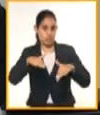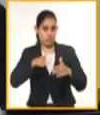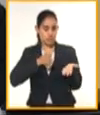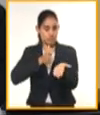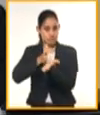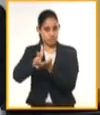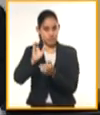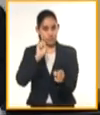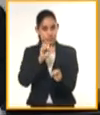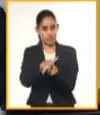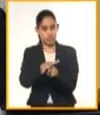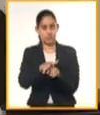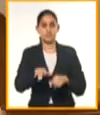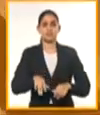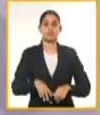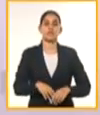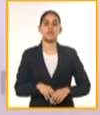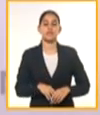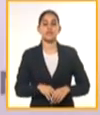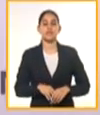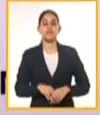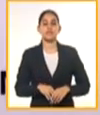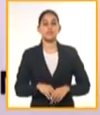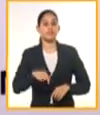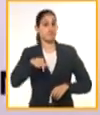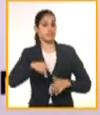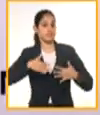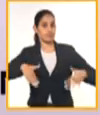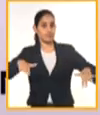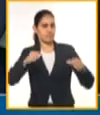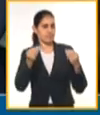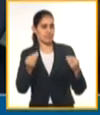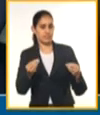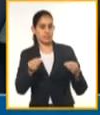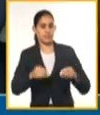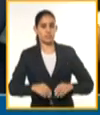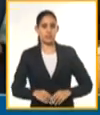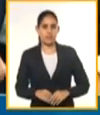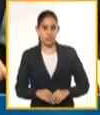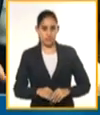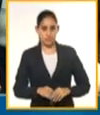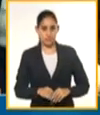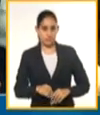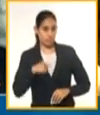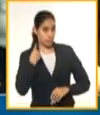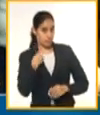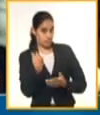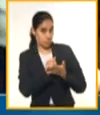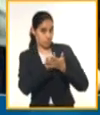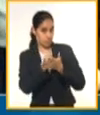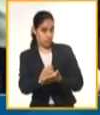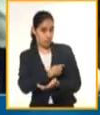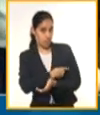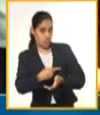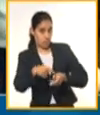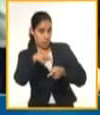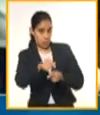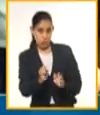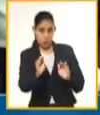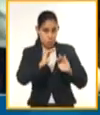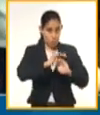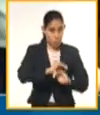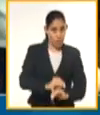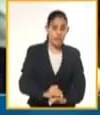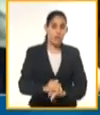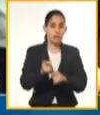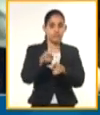acompañen comenzando la semana. Hoy en la mesa redonda. Sin nuestra ayuda militar, esta guerra habría acabado en 2 semanas,